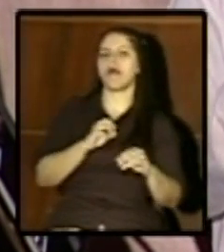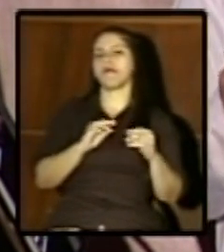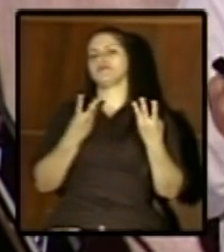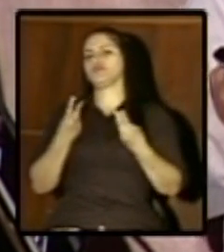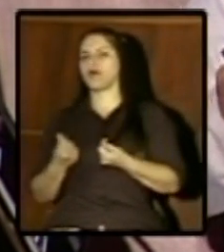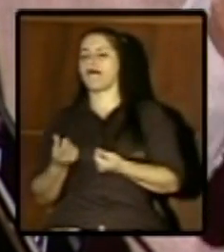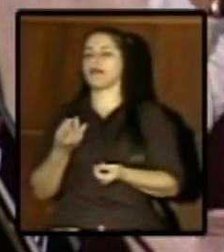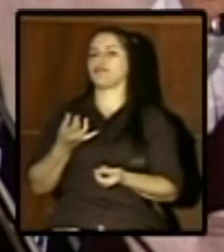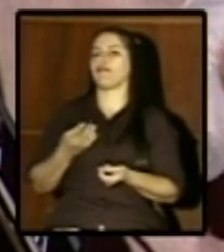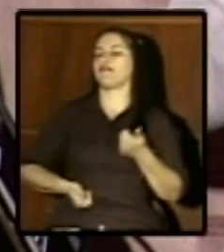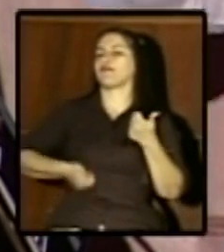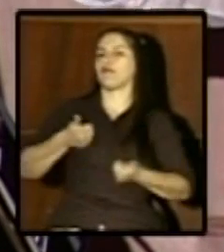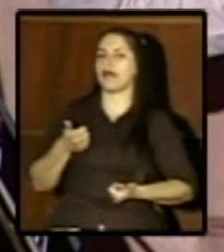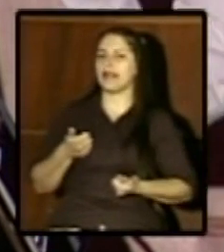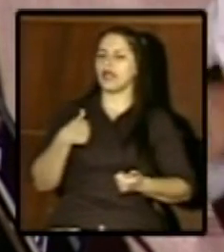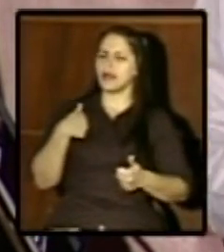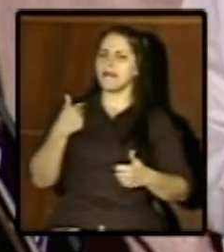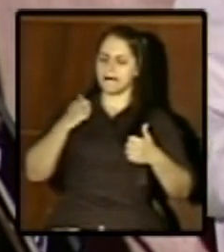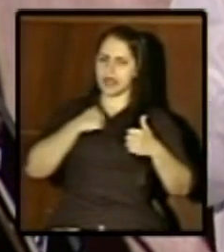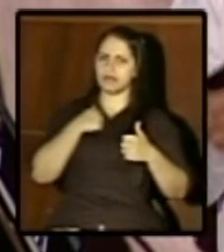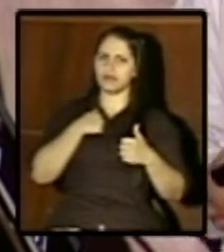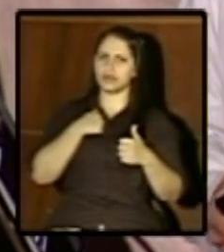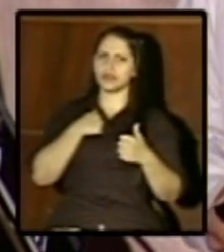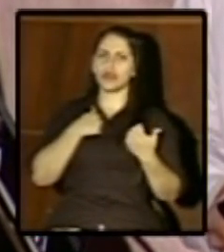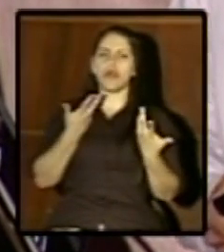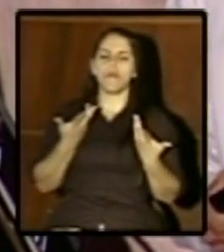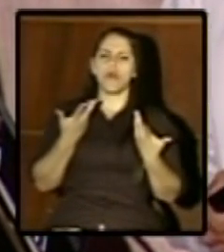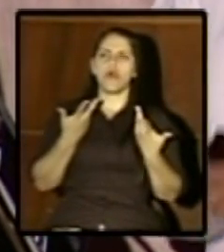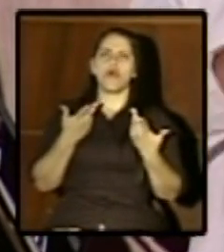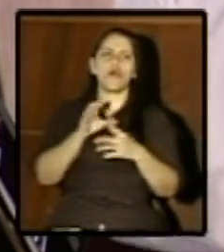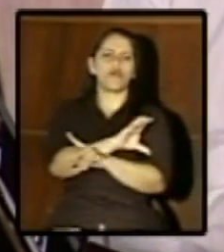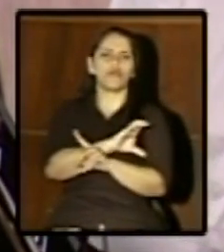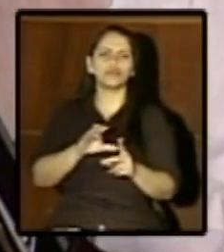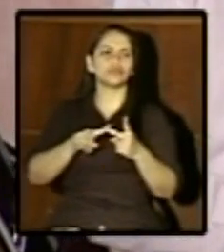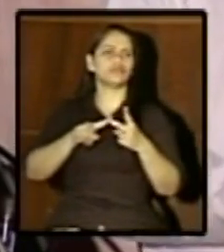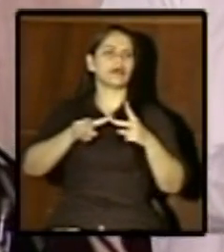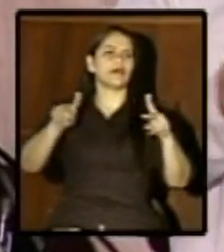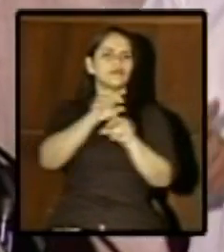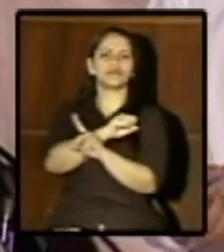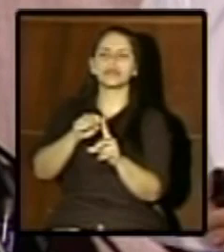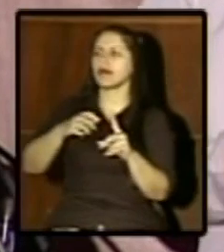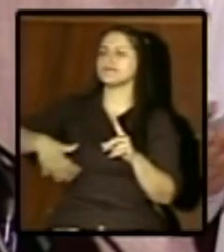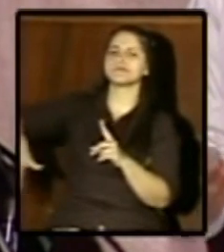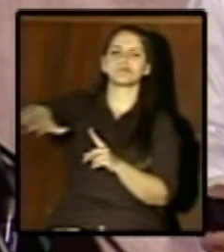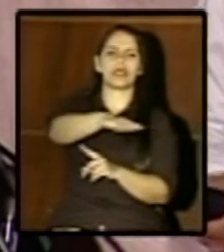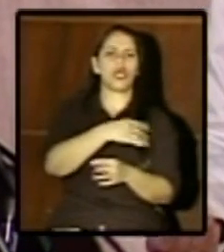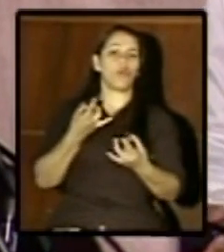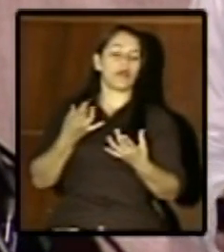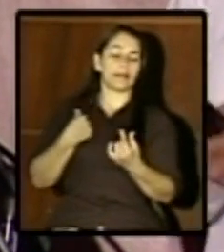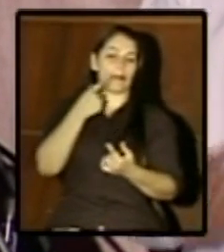o moderado, sino también de cómo me desarrollé yo en mi entorno sociocultural. No es lo mismo un